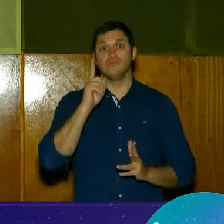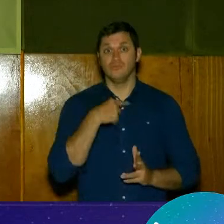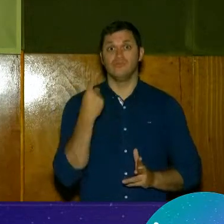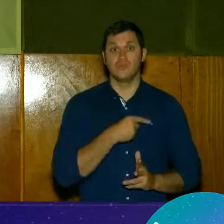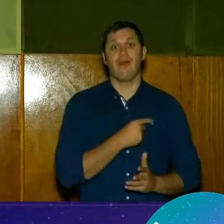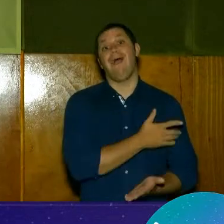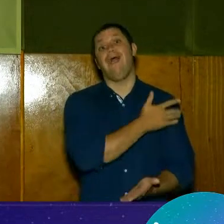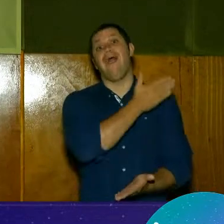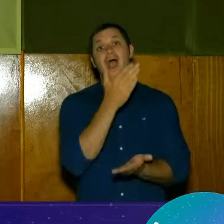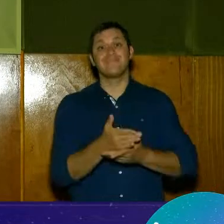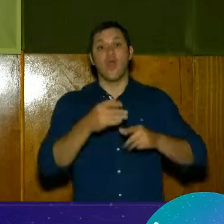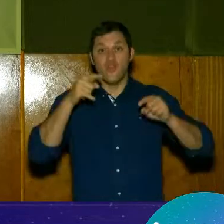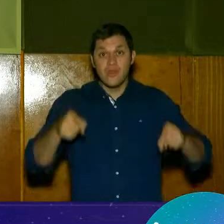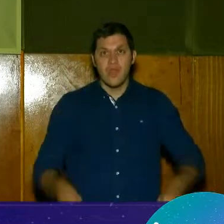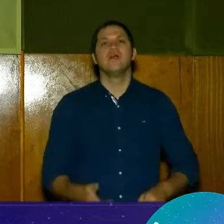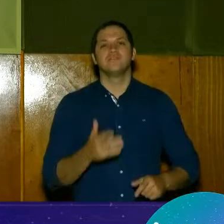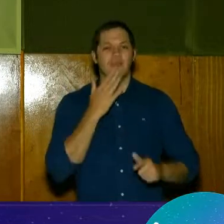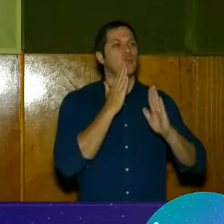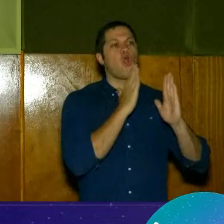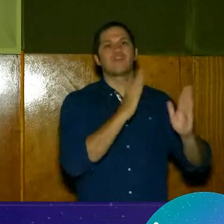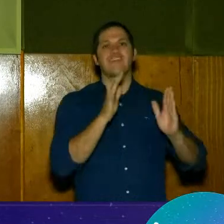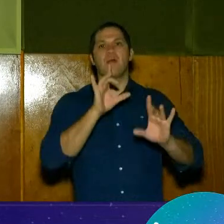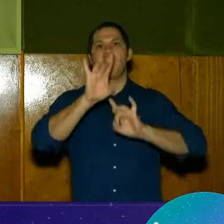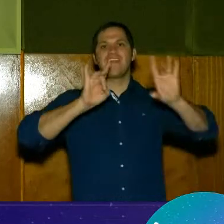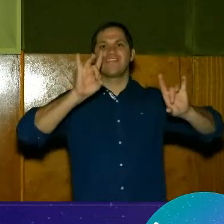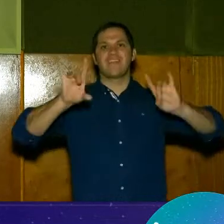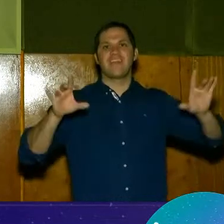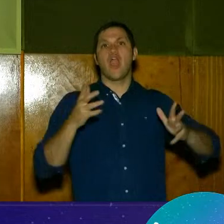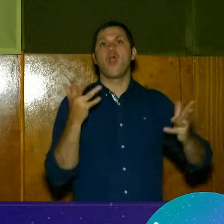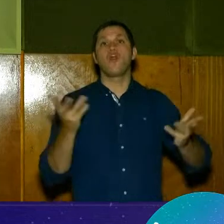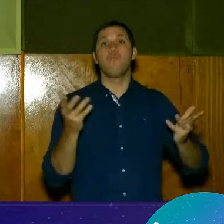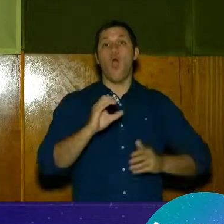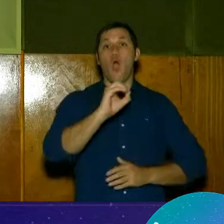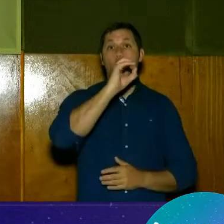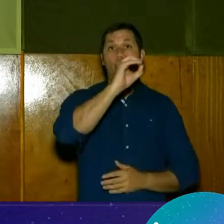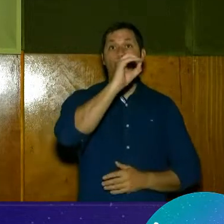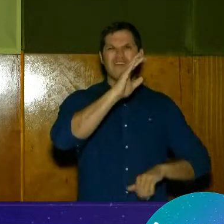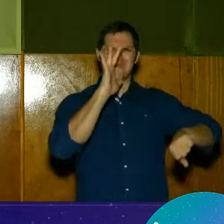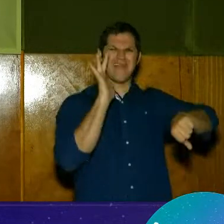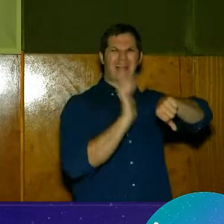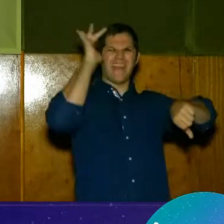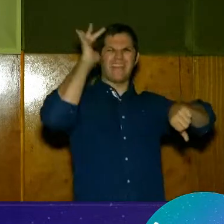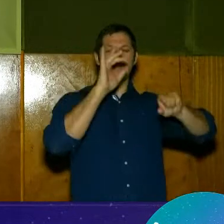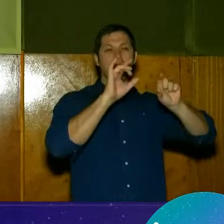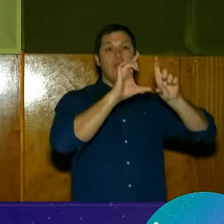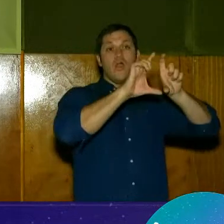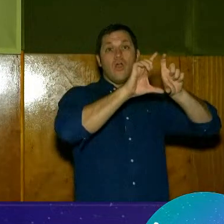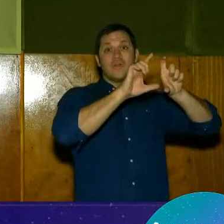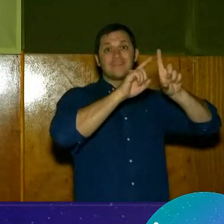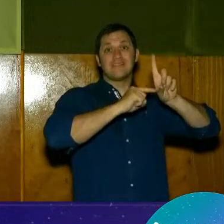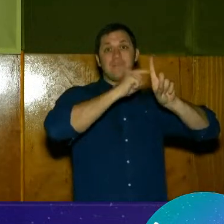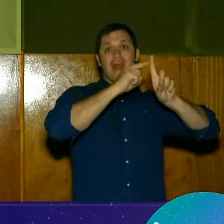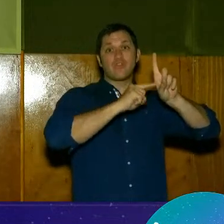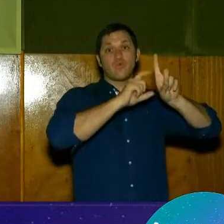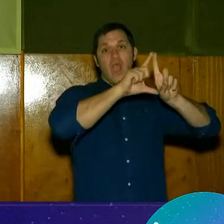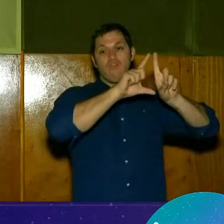estas letras hoy en día tiene algunas más porque se han ido agregando tipos de estrellas pero es la misma clasificación que usamos